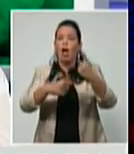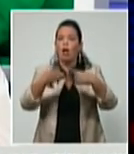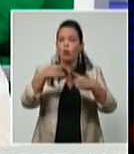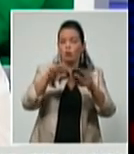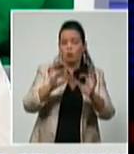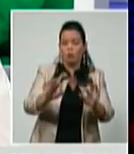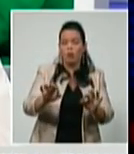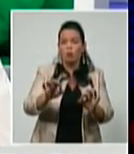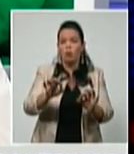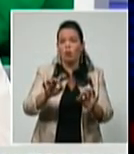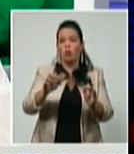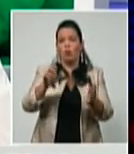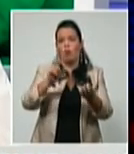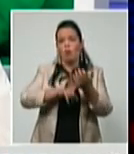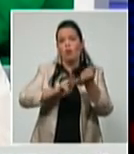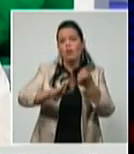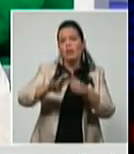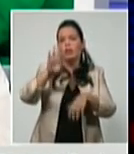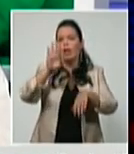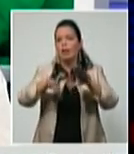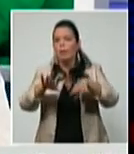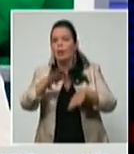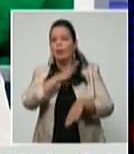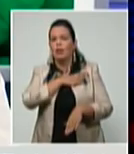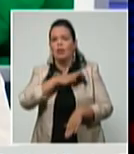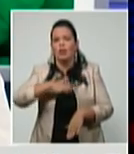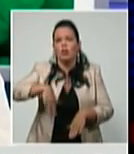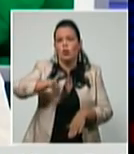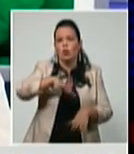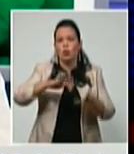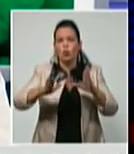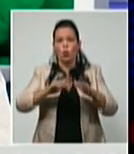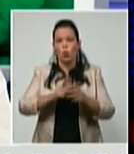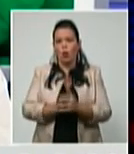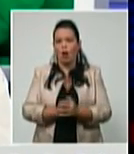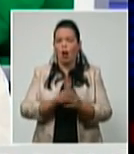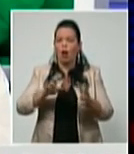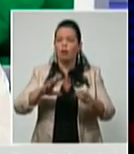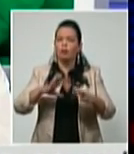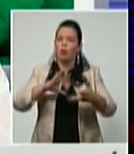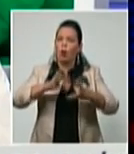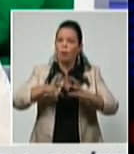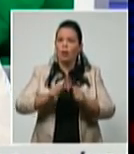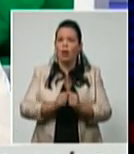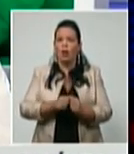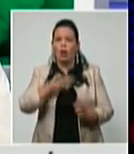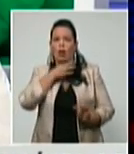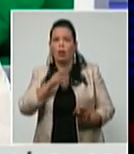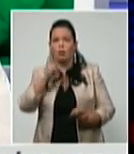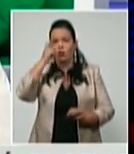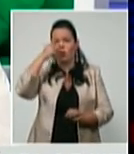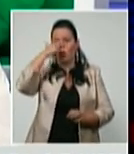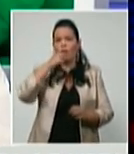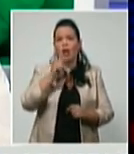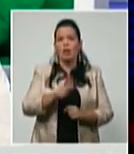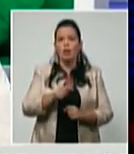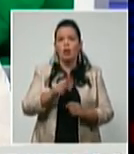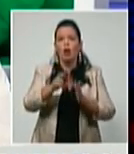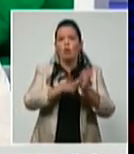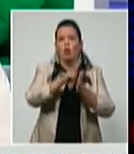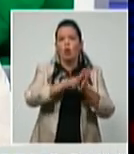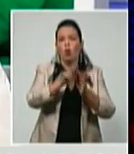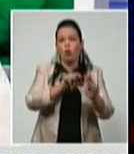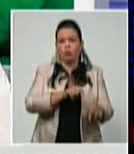zonas con complejidad. El de Ciego está en Morón y sabemos el polo turístico de Morón, además de